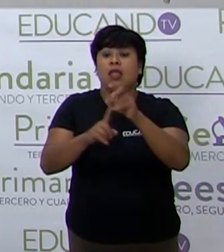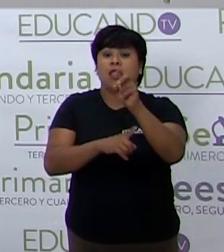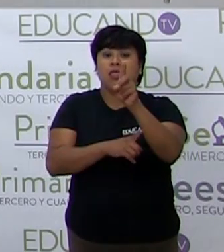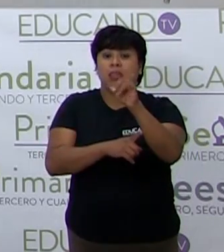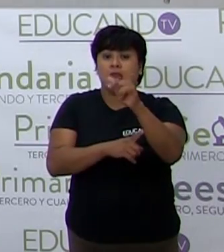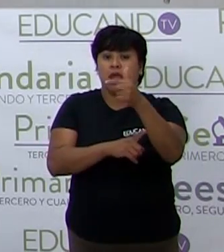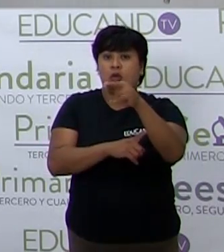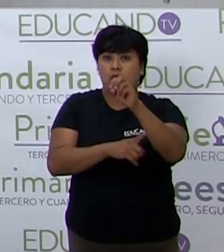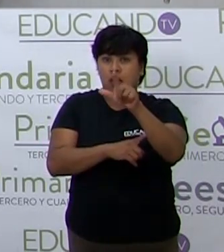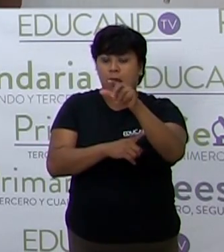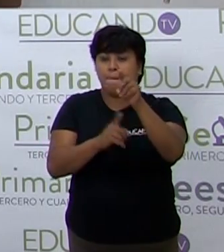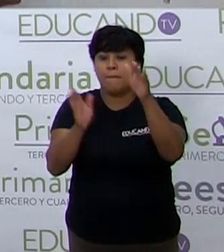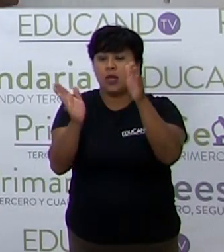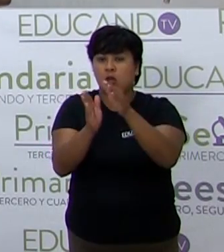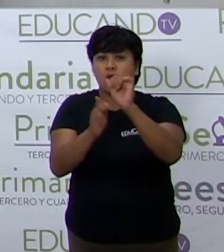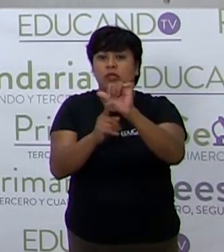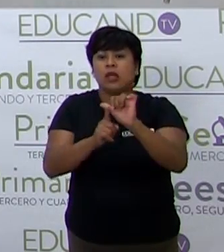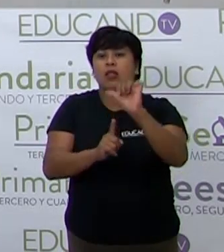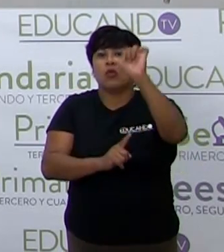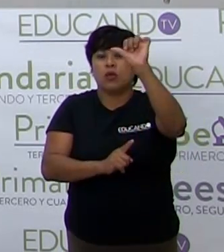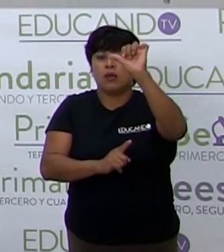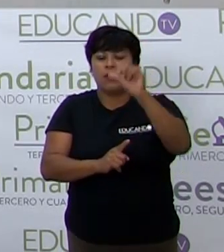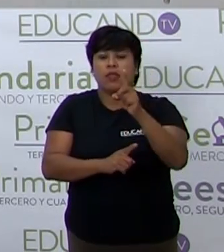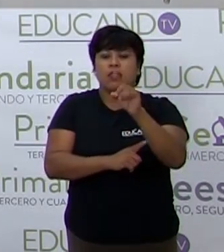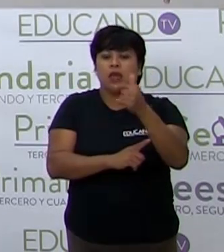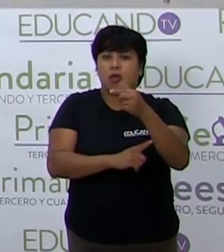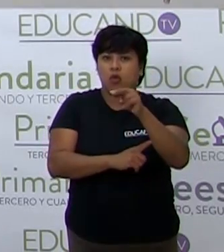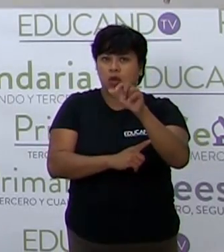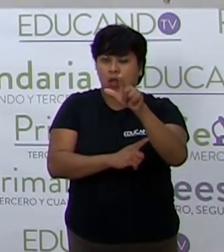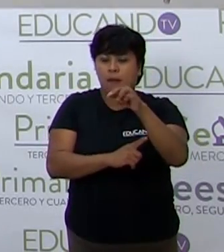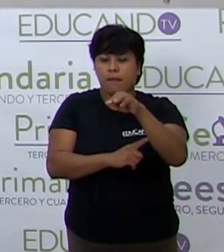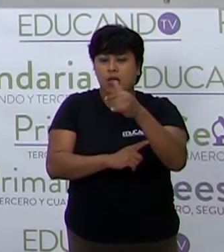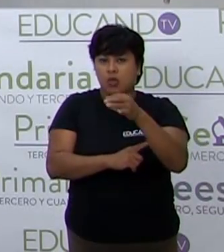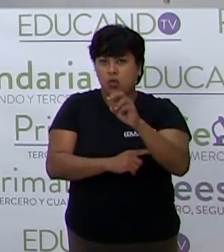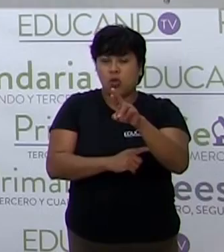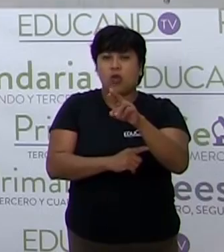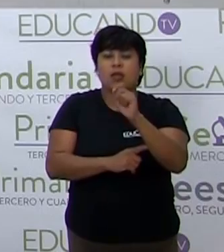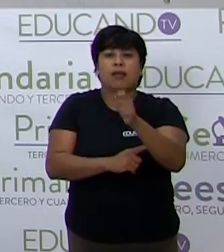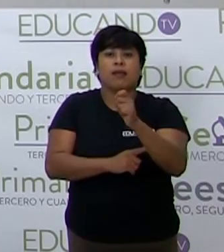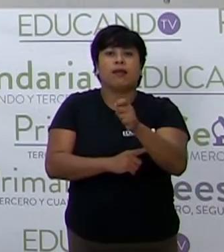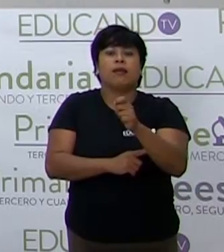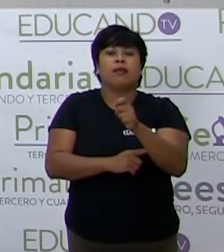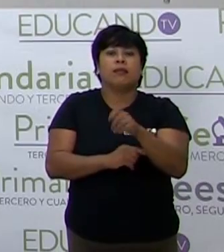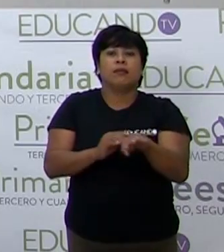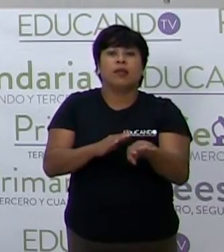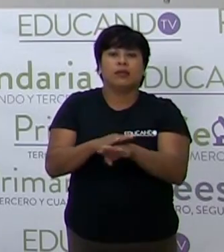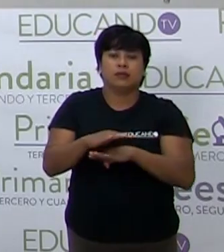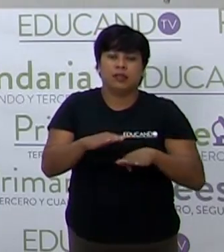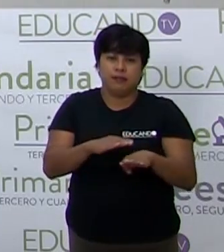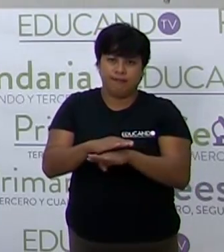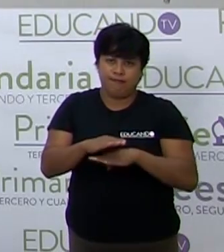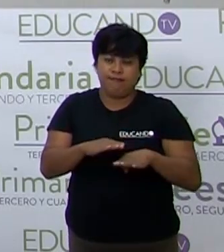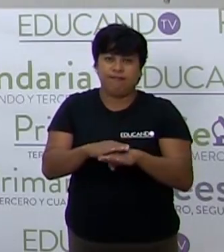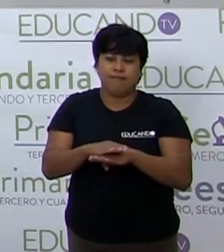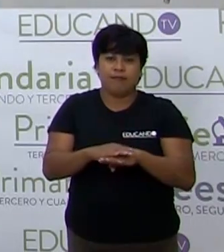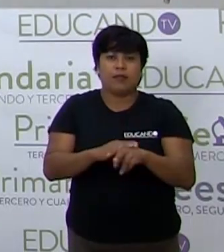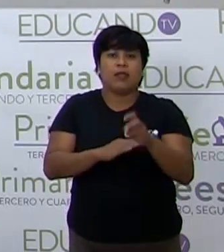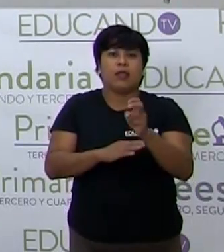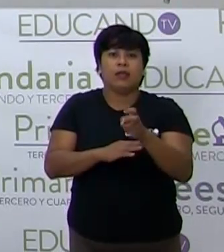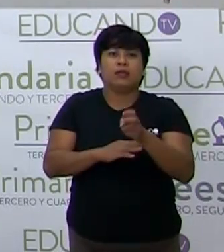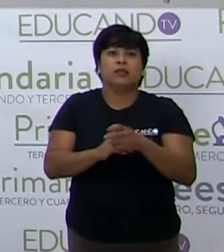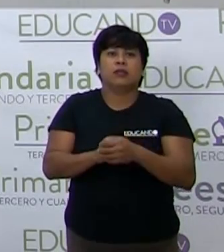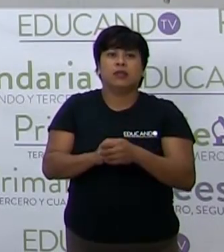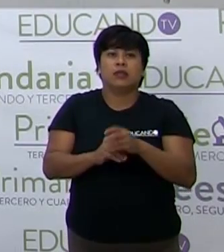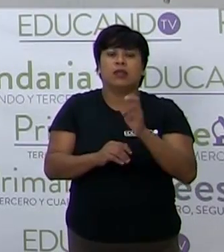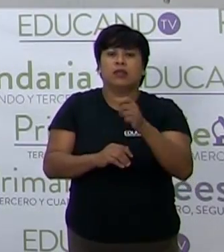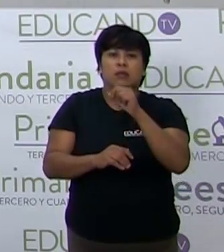menor corresponde a la altura de este rectángulo y la diagonal mayor corresponde a la base, que sería esta parte,